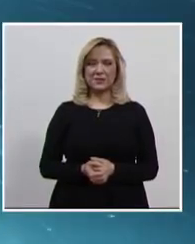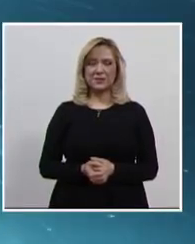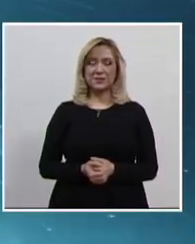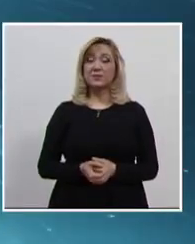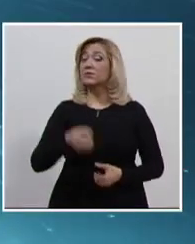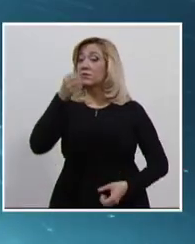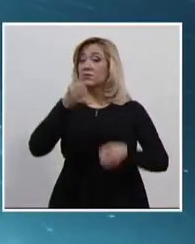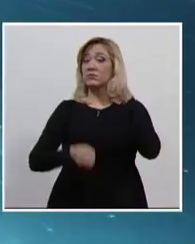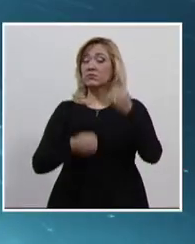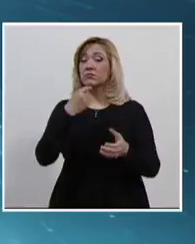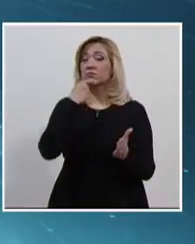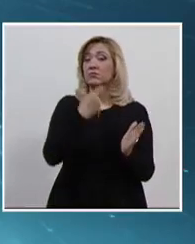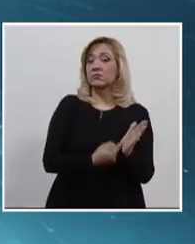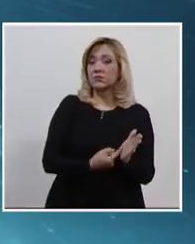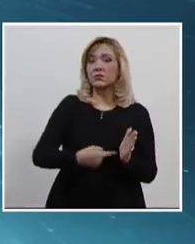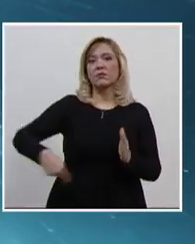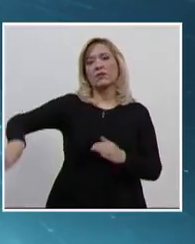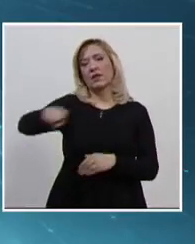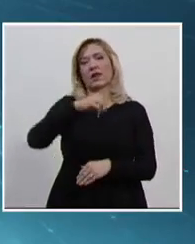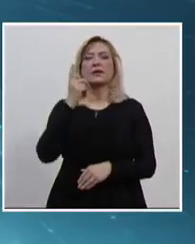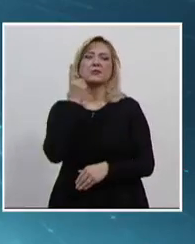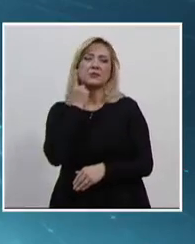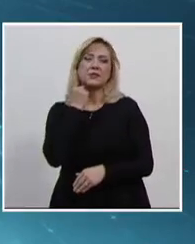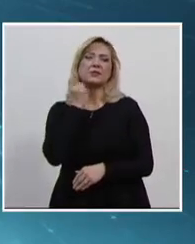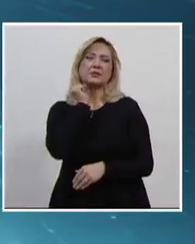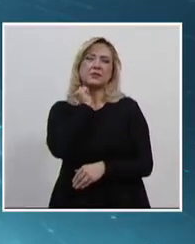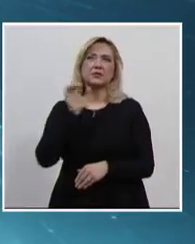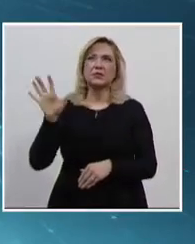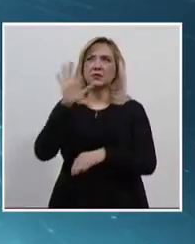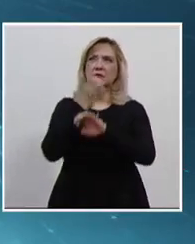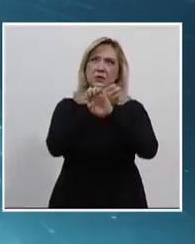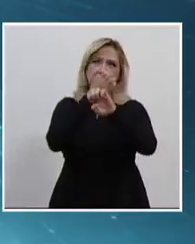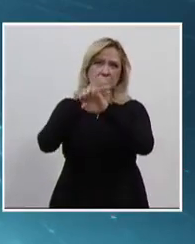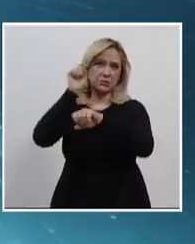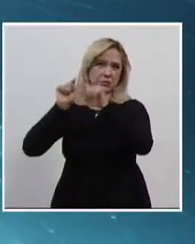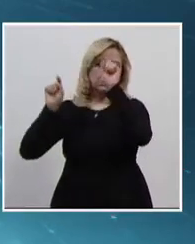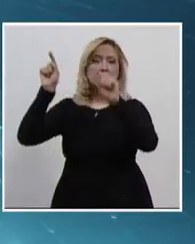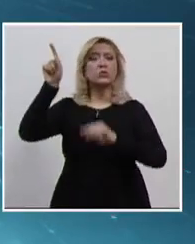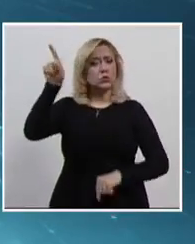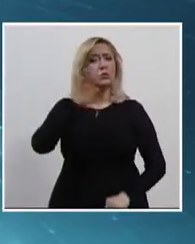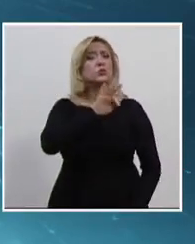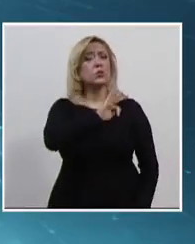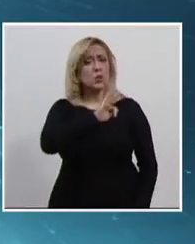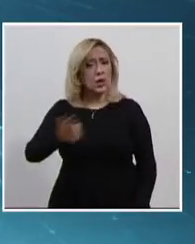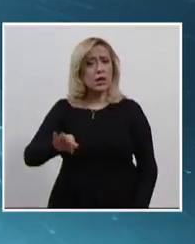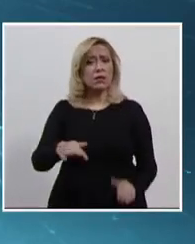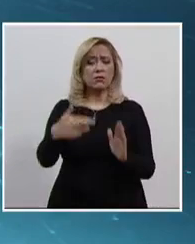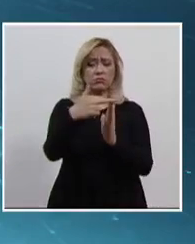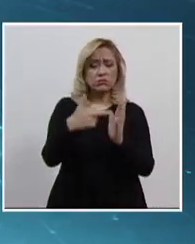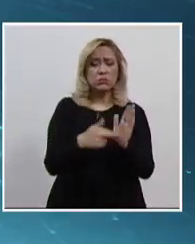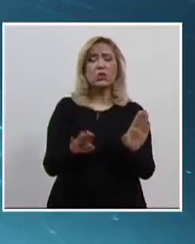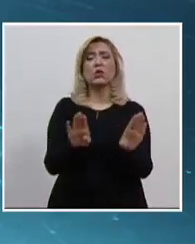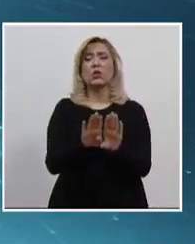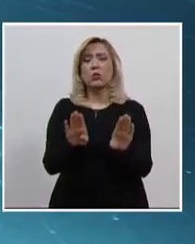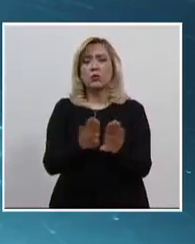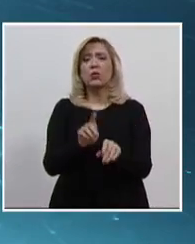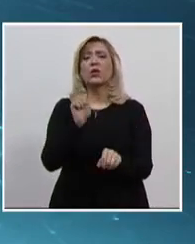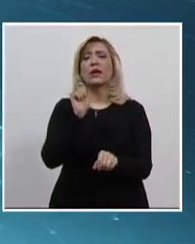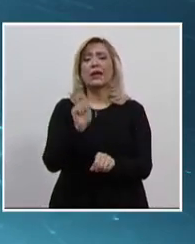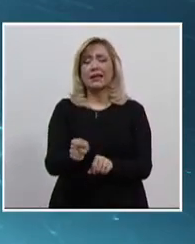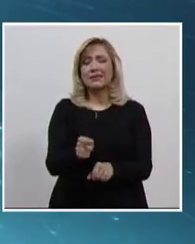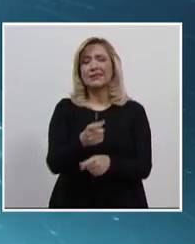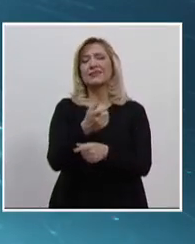La Corte determinó que los congresos locales tienen facultades para regular el servicio de transporte a través